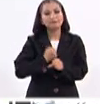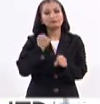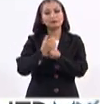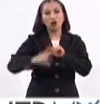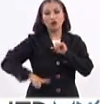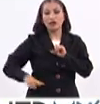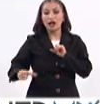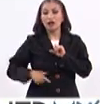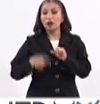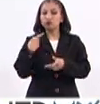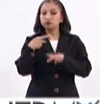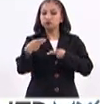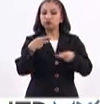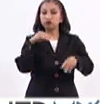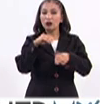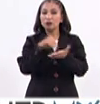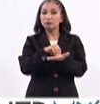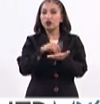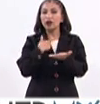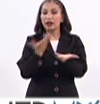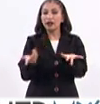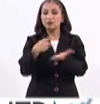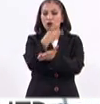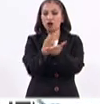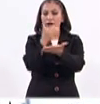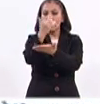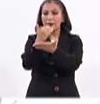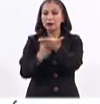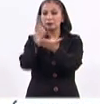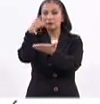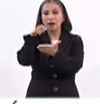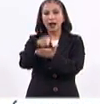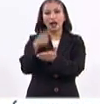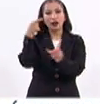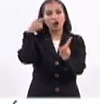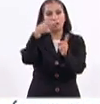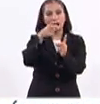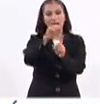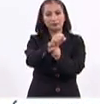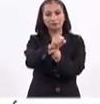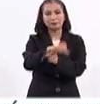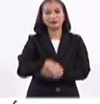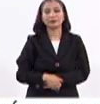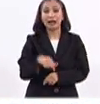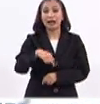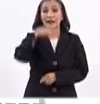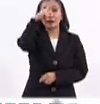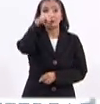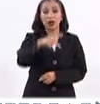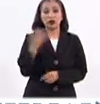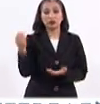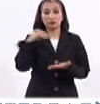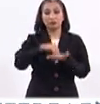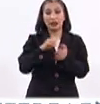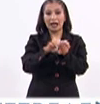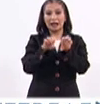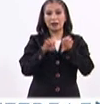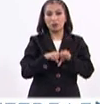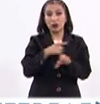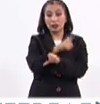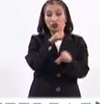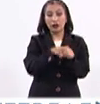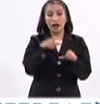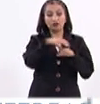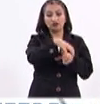a los gobiernos en el desarrollo e implementación de políticas encaminadas a alcanzar este objetivo. En México se integró un equipo nacional